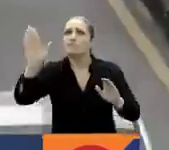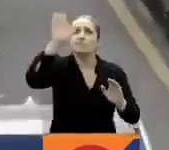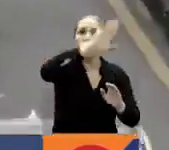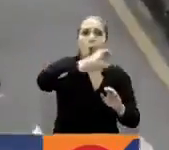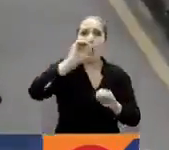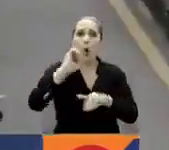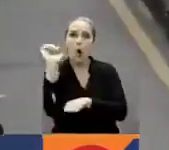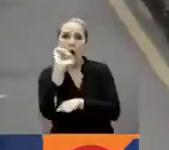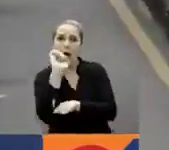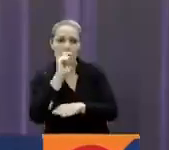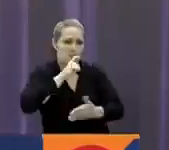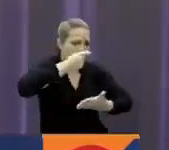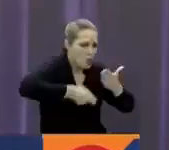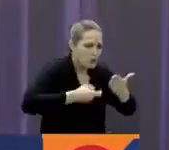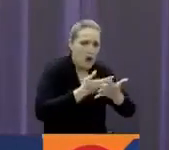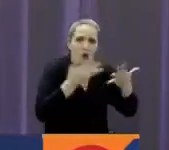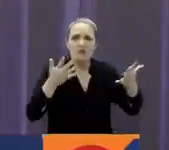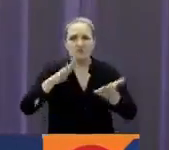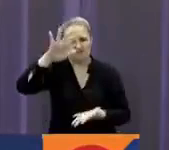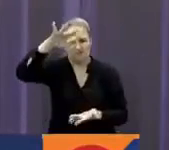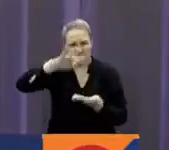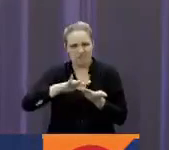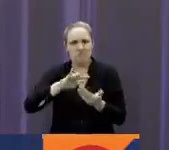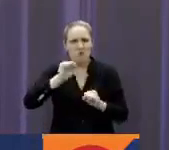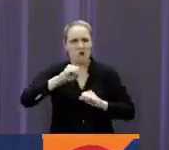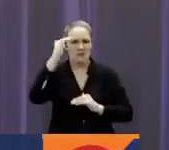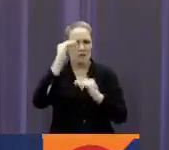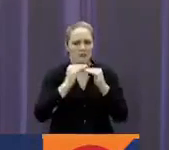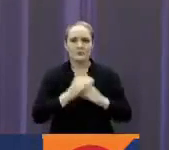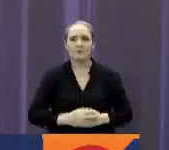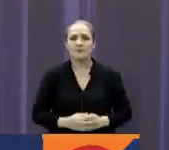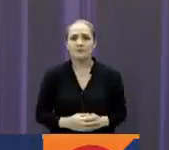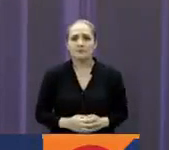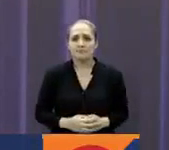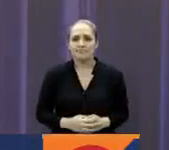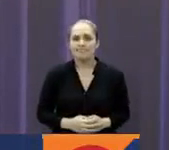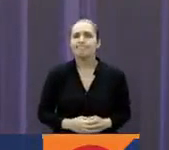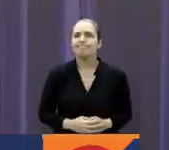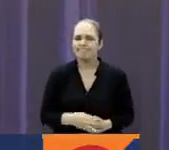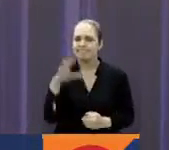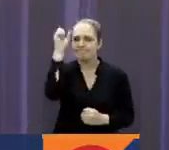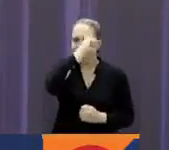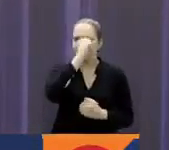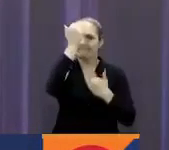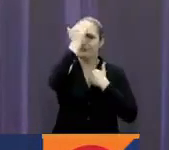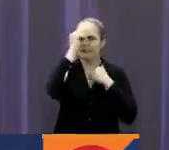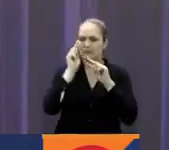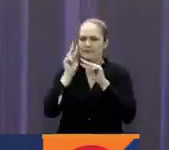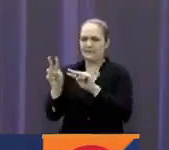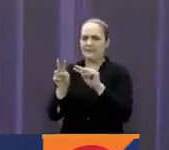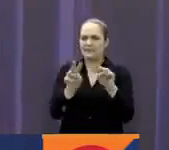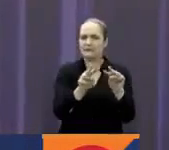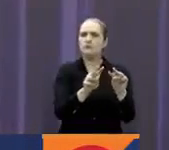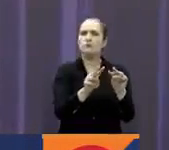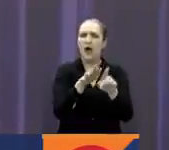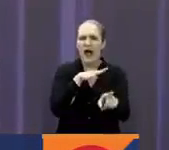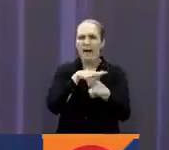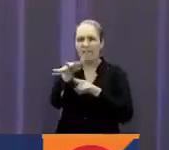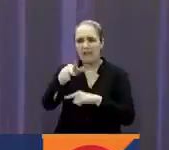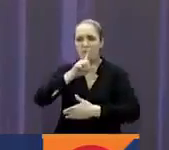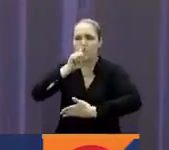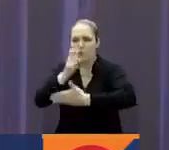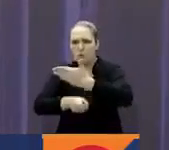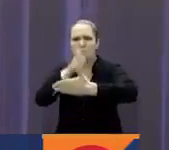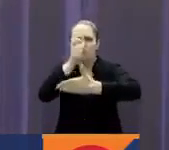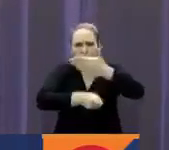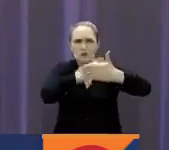de vehículos y deudores de impuestos. Y siendo conscientes de que habían muchos otros actores que se vieron afectados por multas de